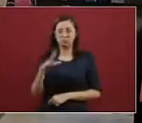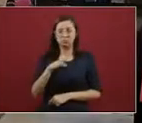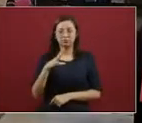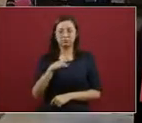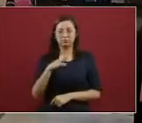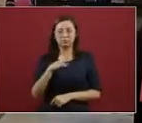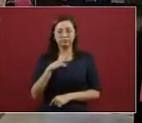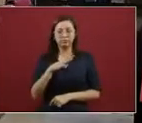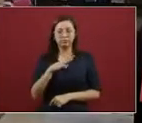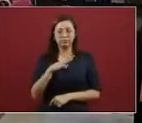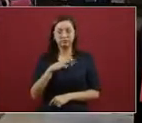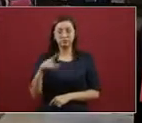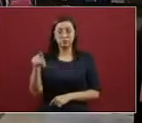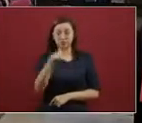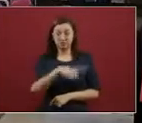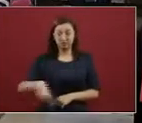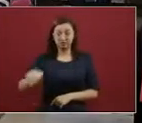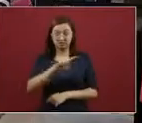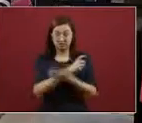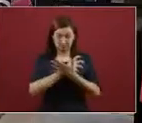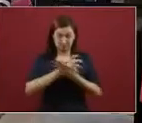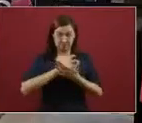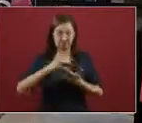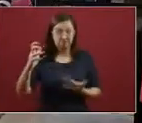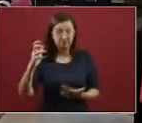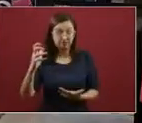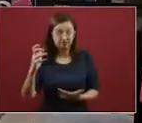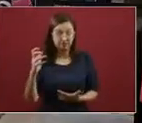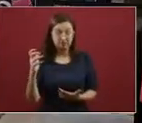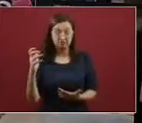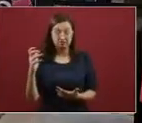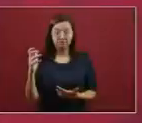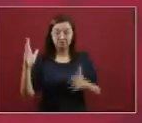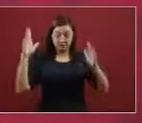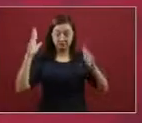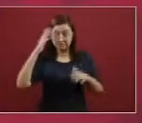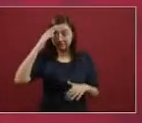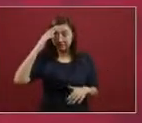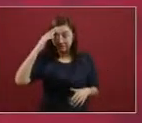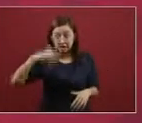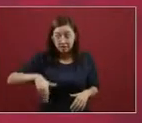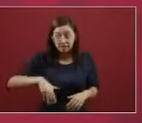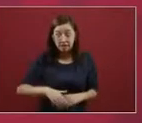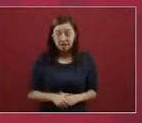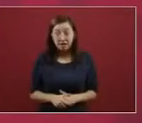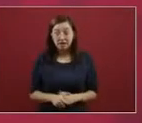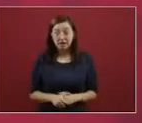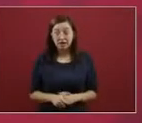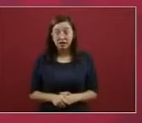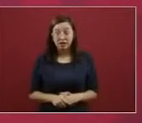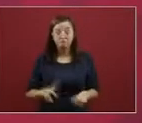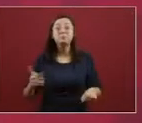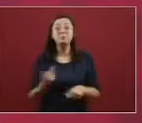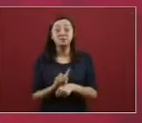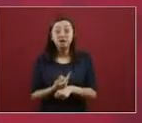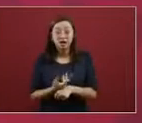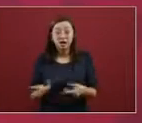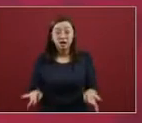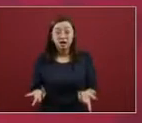y si ustedes se pasan pues ya saben no lo que sucede